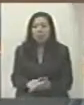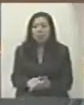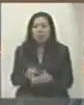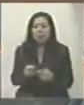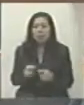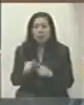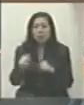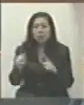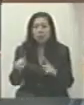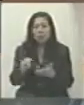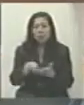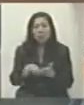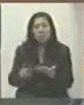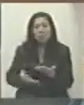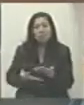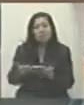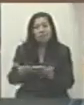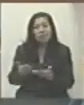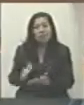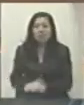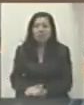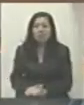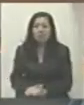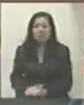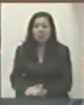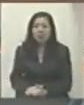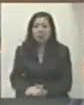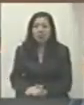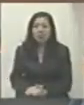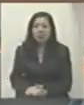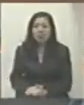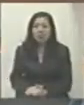¿Por qué no existe un cuadro más simple? Lo dijo el congresista Merino.